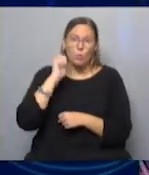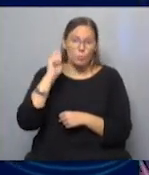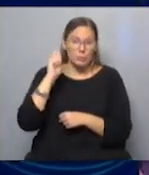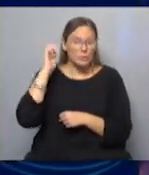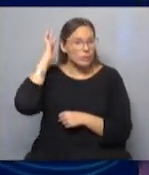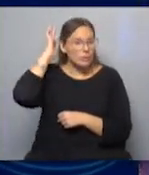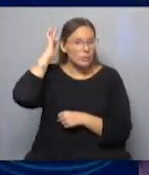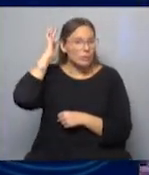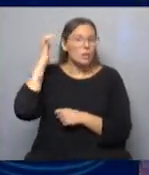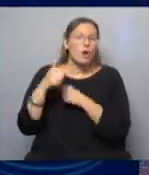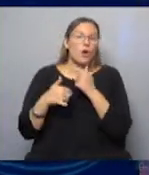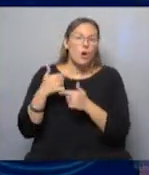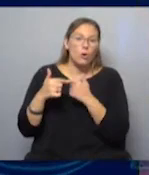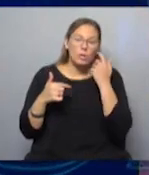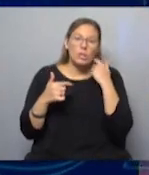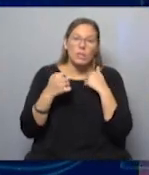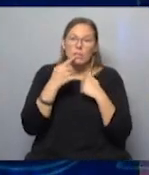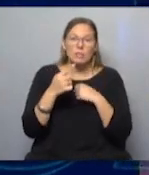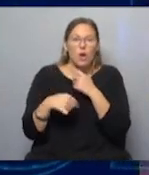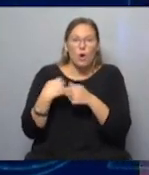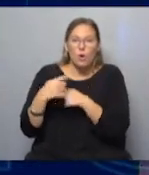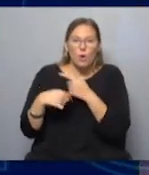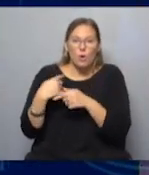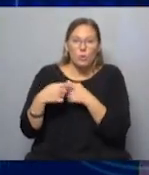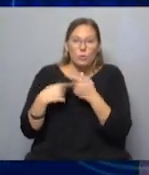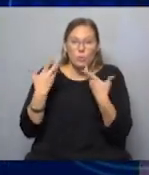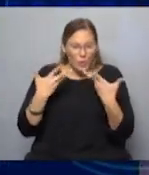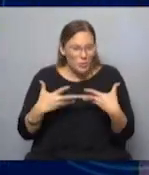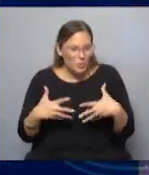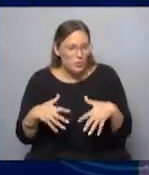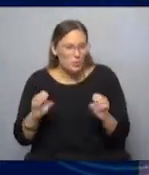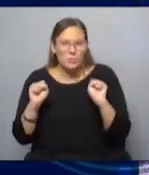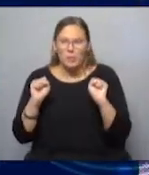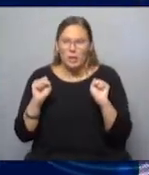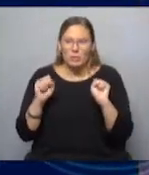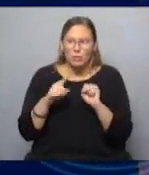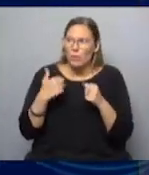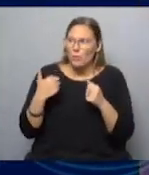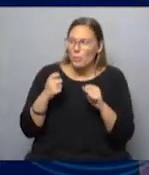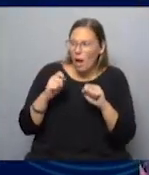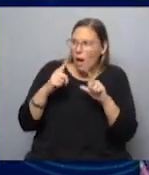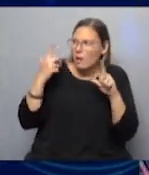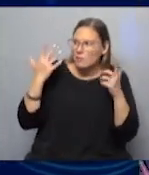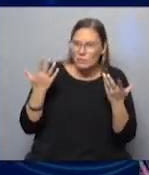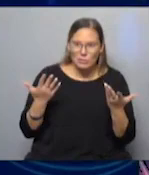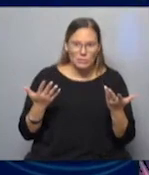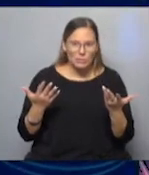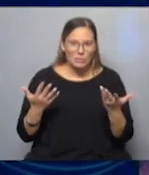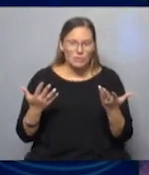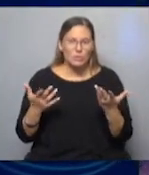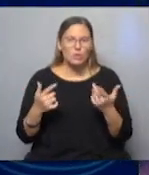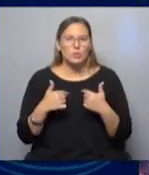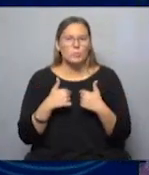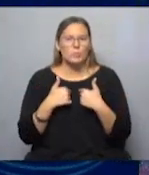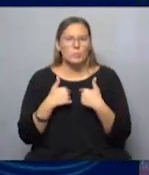se dice este y deje claro que vos seguís como de descubriendo cosas que no para de asombrarse es bueno porque yo hay